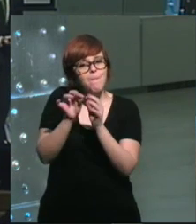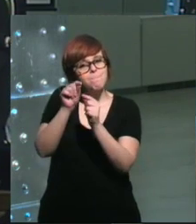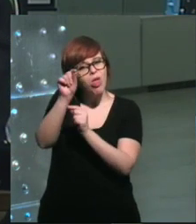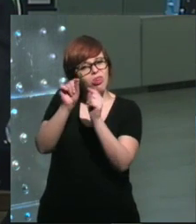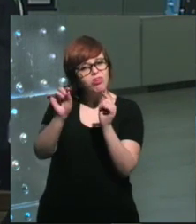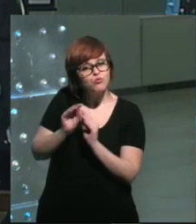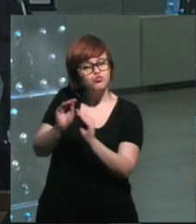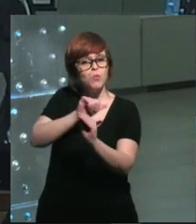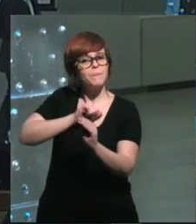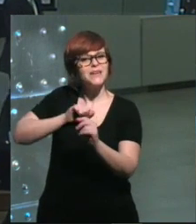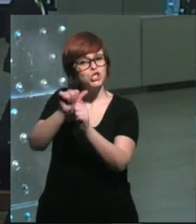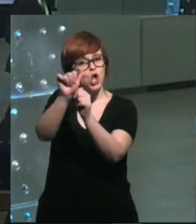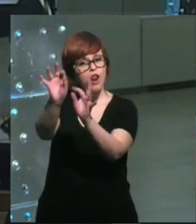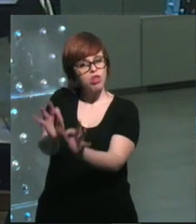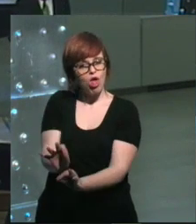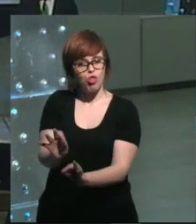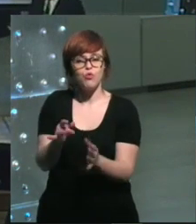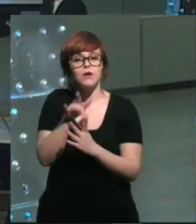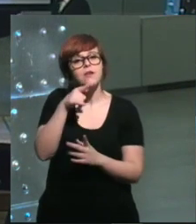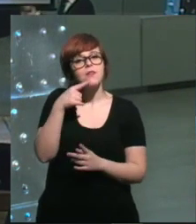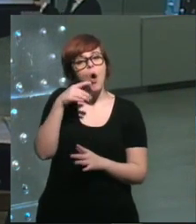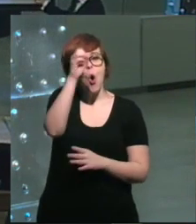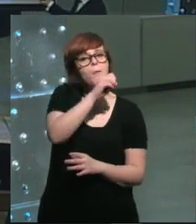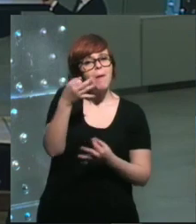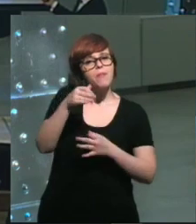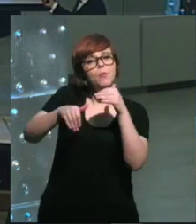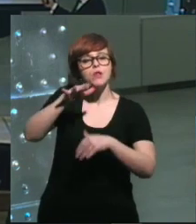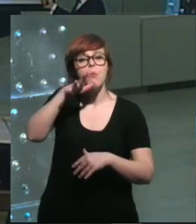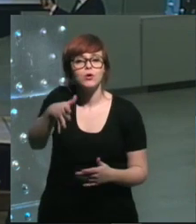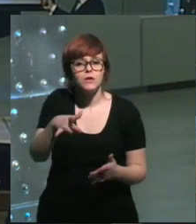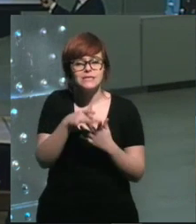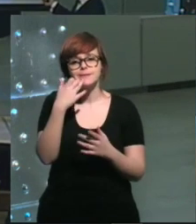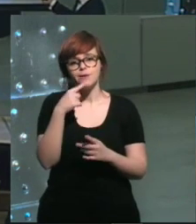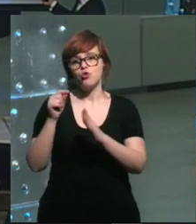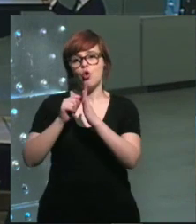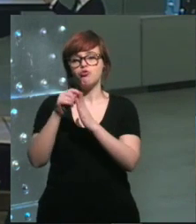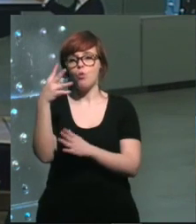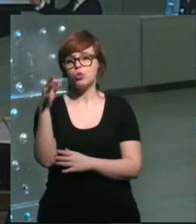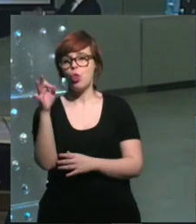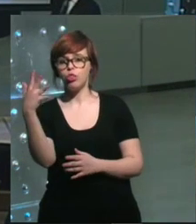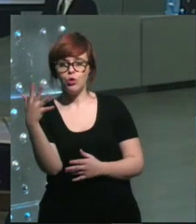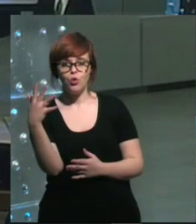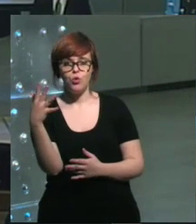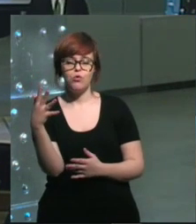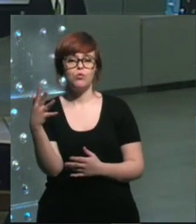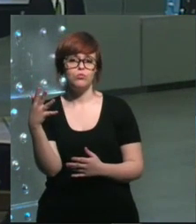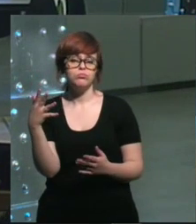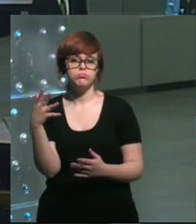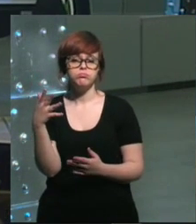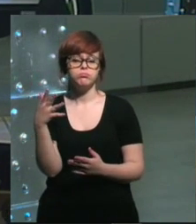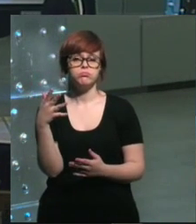era Barack Obama y por qué debían votar por él. Y si nos daban entre un 4 y un 5%, un 4 y un 5 de nota, significaba que